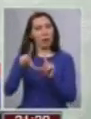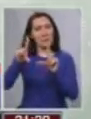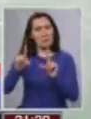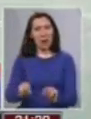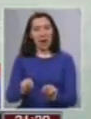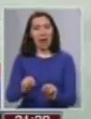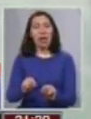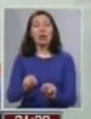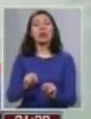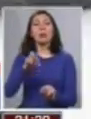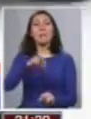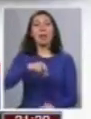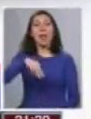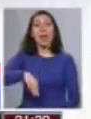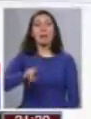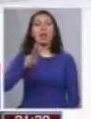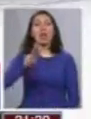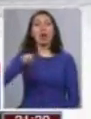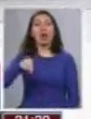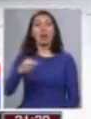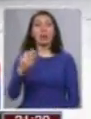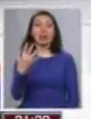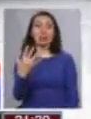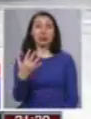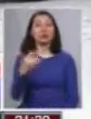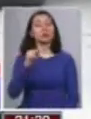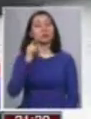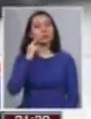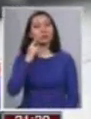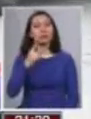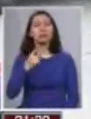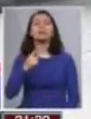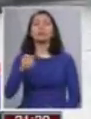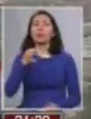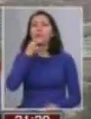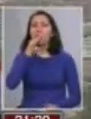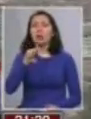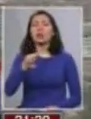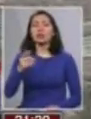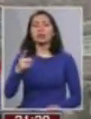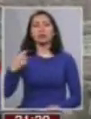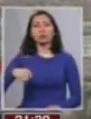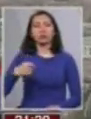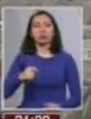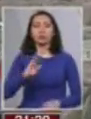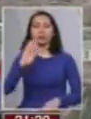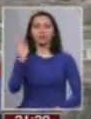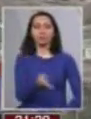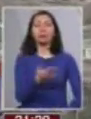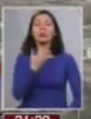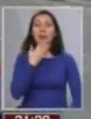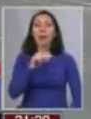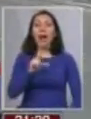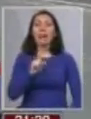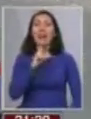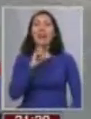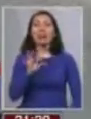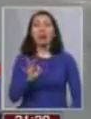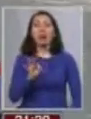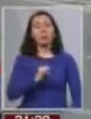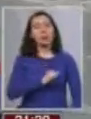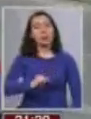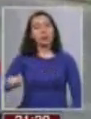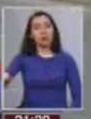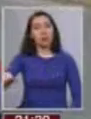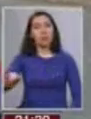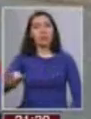las emisiones de PM2.5, el parlamentario anunció un proyecto para que se aplique restricción a los catalíticos por dígito